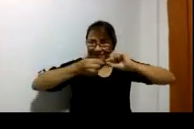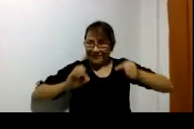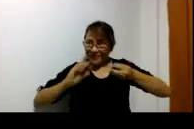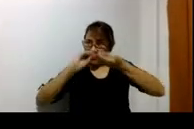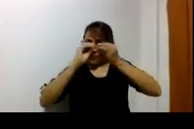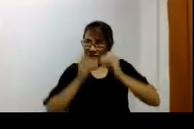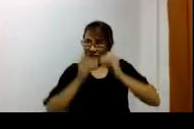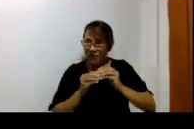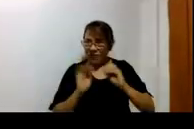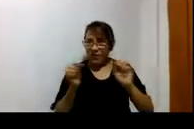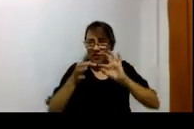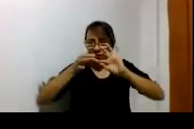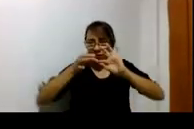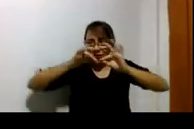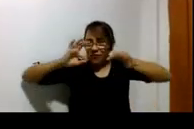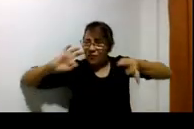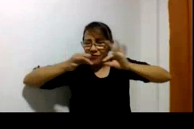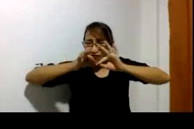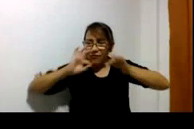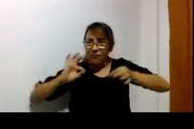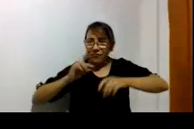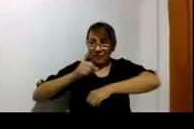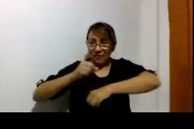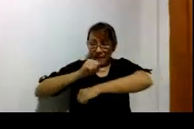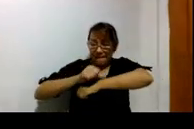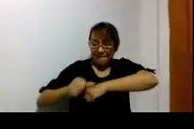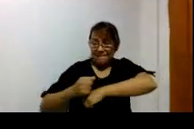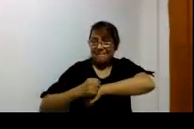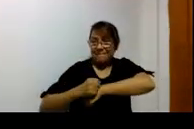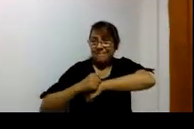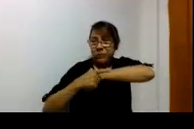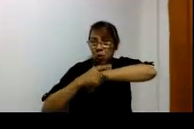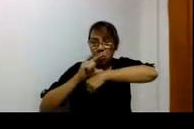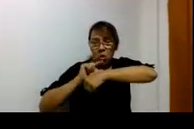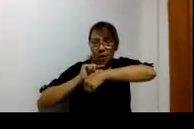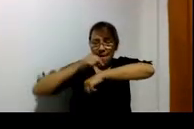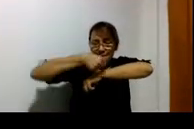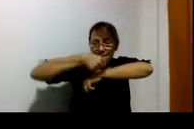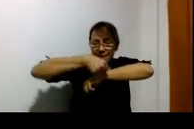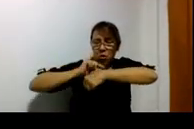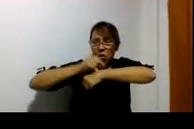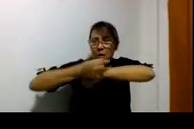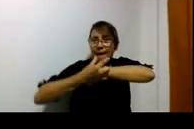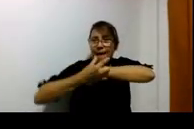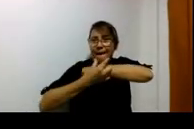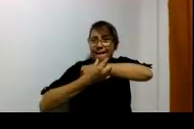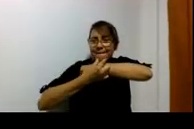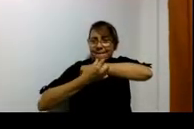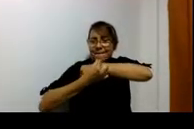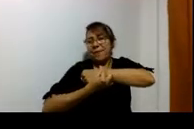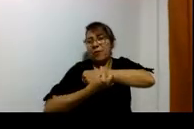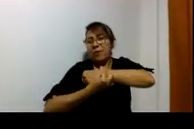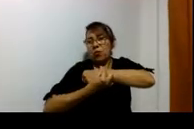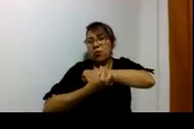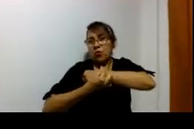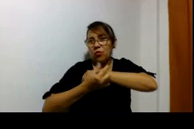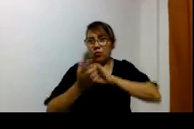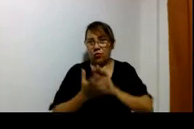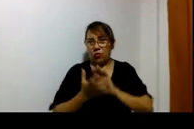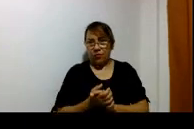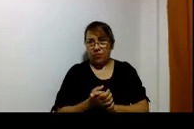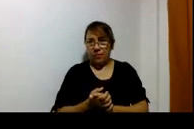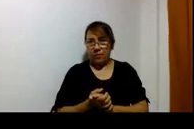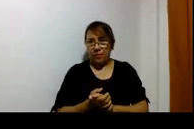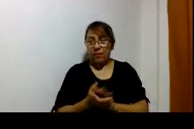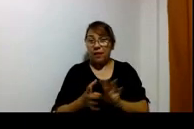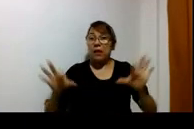puedas utilizar para afrontar bordes de herida y que de esta manera se pueda empezar ese proceso de cicatrización de manera más adecuada. Una bolsita